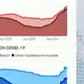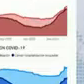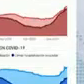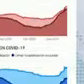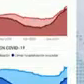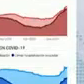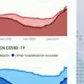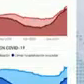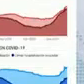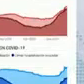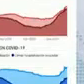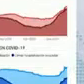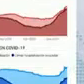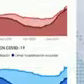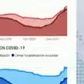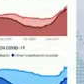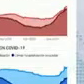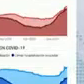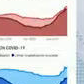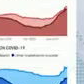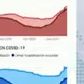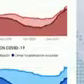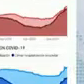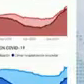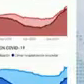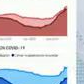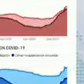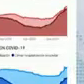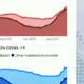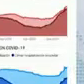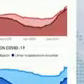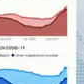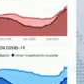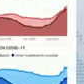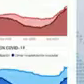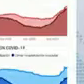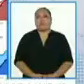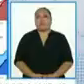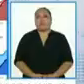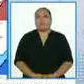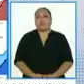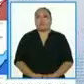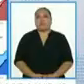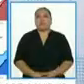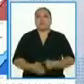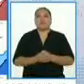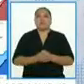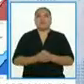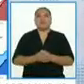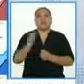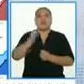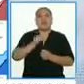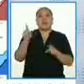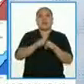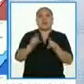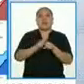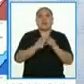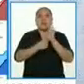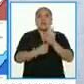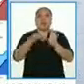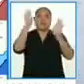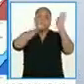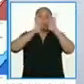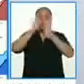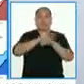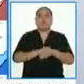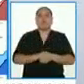en azul, podemos ver la positividad, que es la cantidad de positivos por total de muestra. Esto sí hay que preocuparnos de